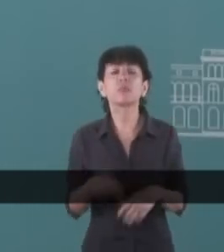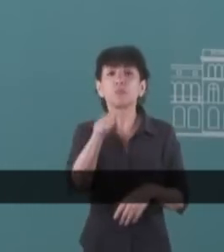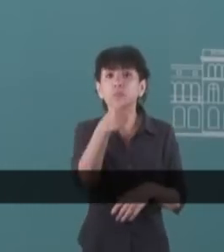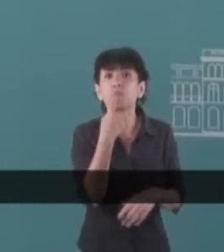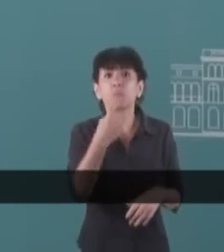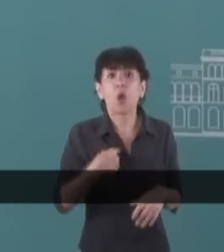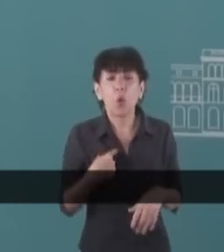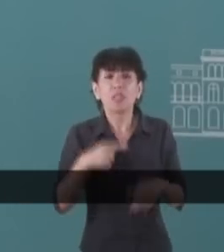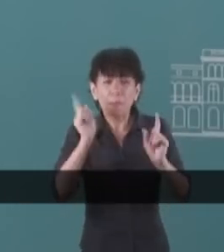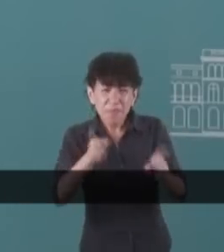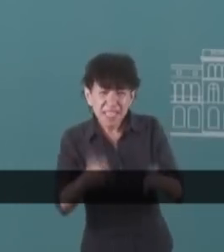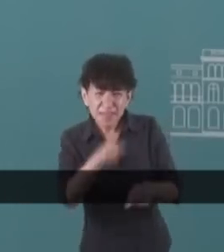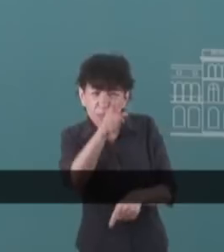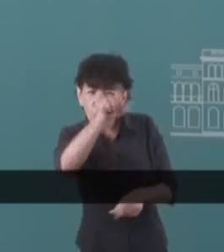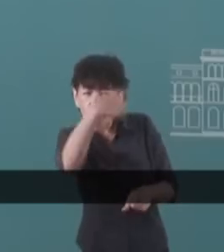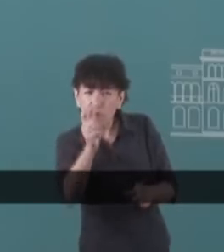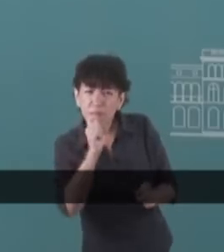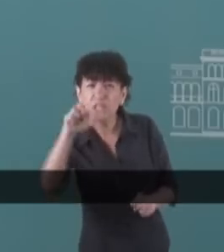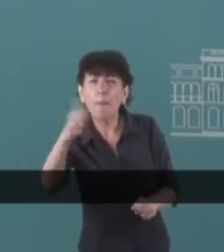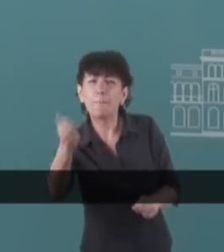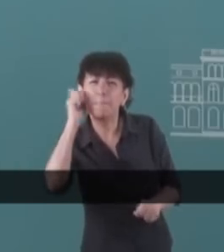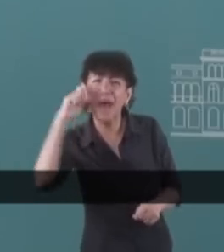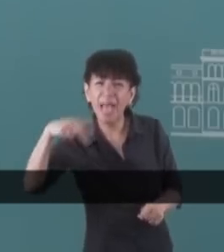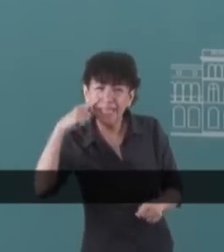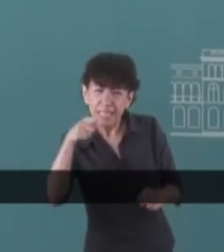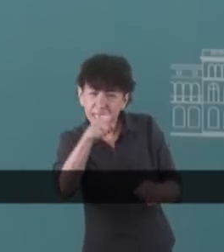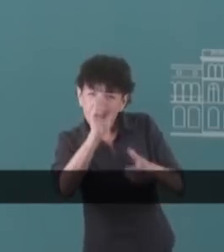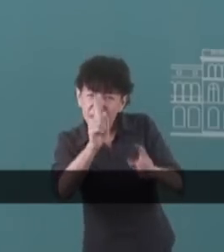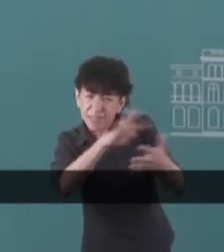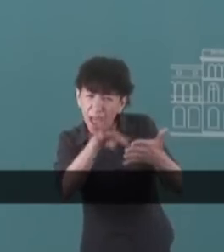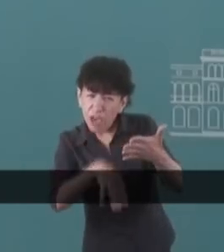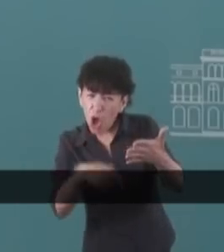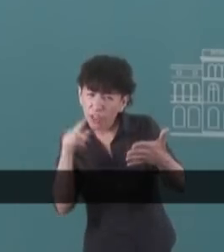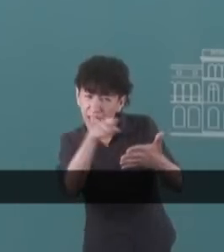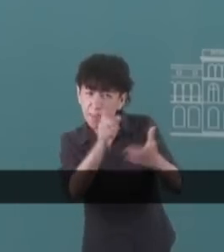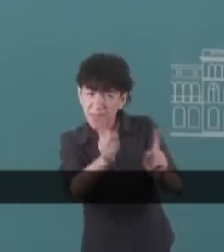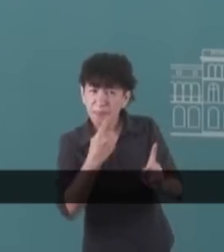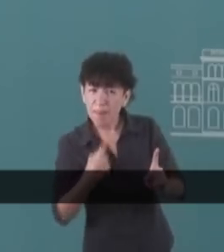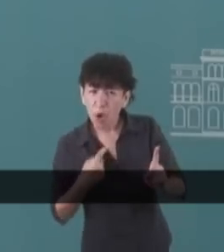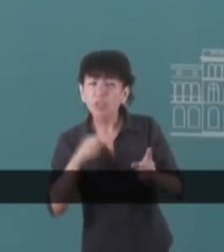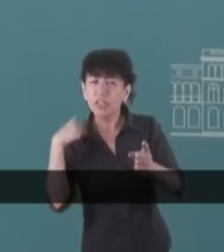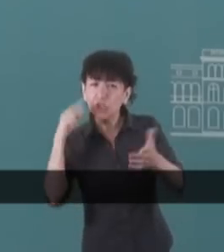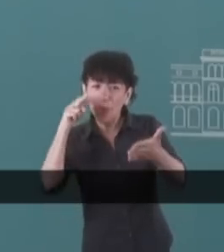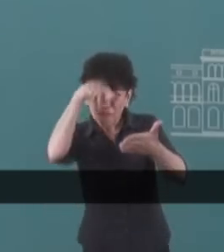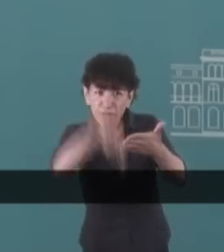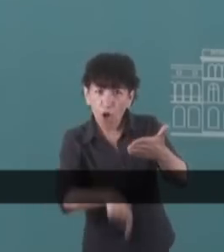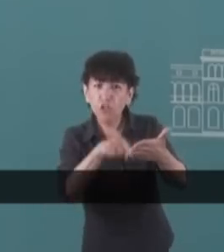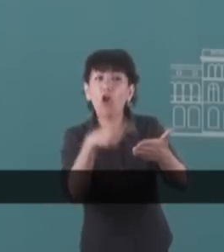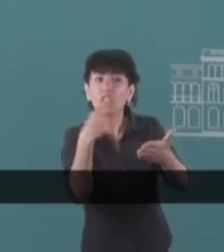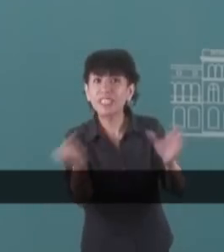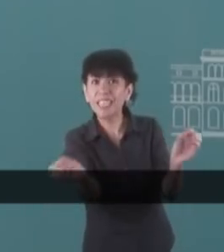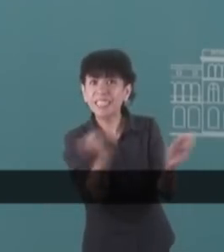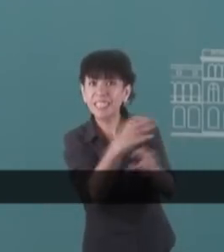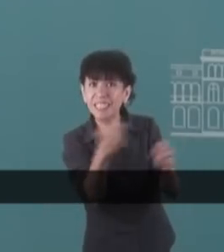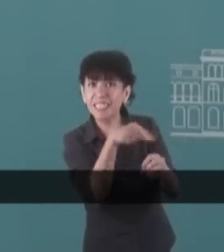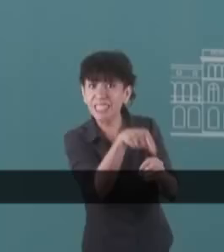hace hoy Pañi en su nota, le digo que unos párrafos más abajo, en esa misma nota Pañi, dice que todo indica que estos chats tienen que